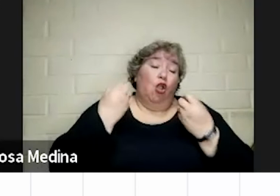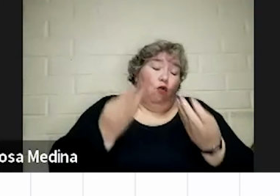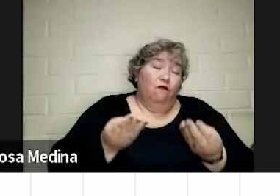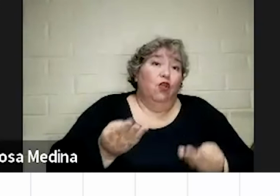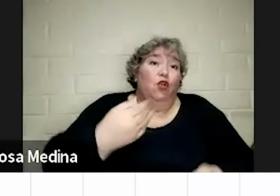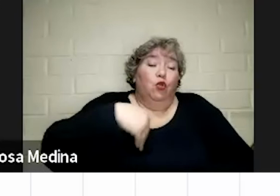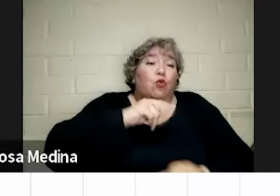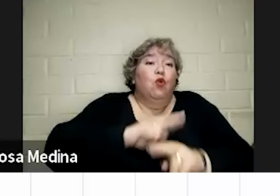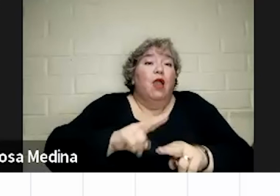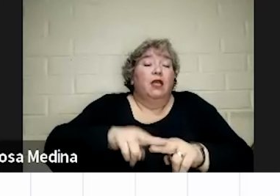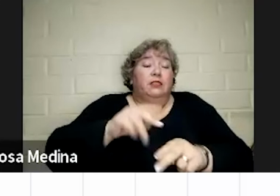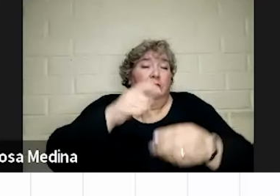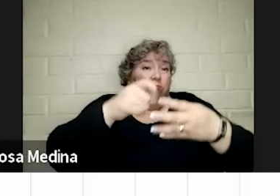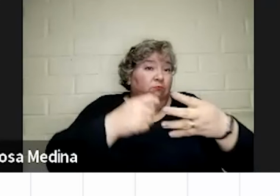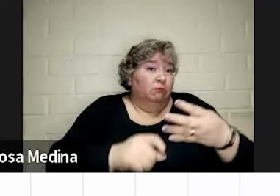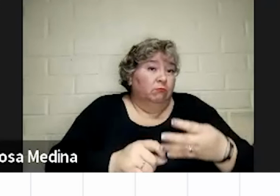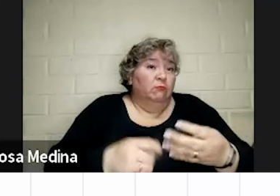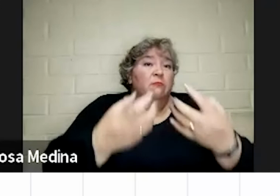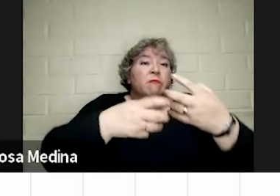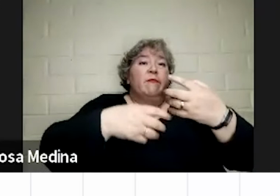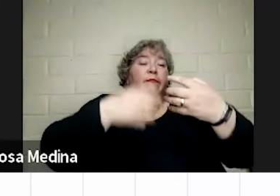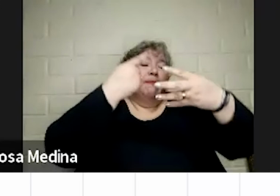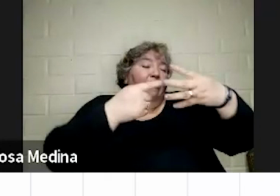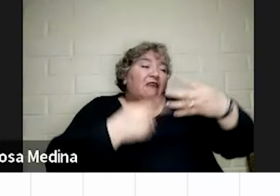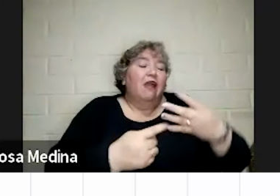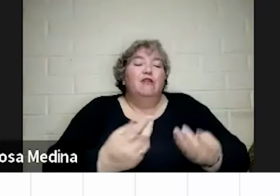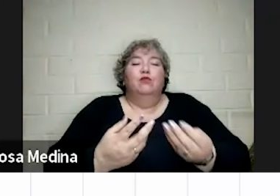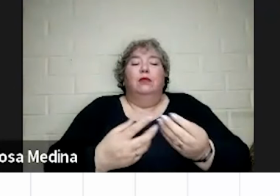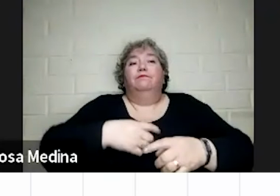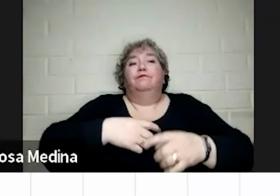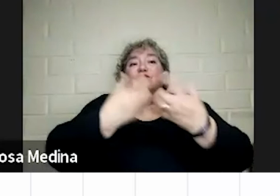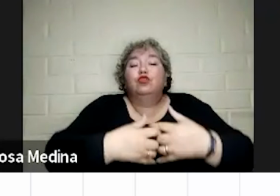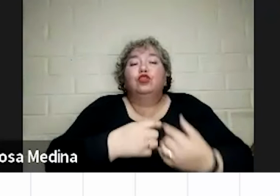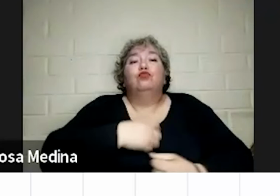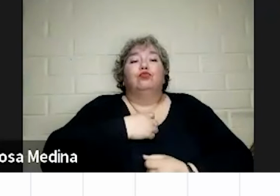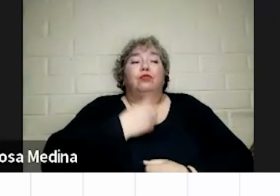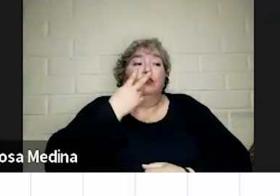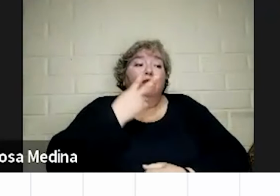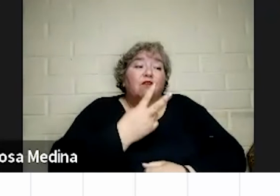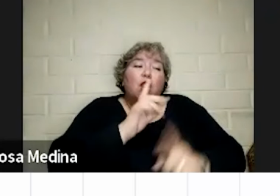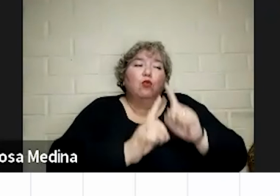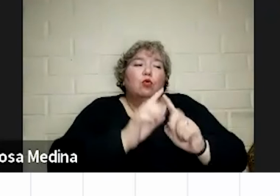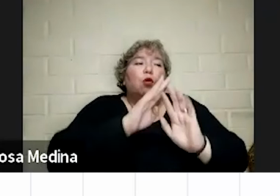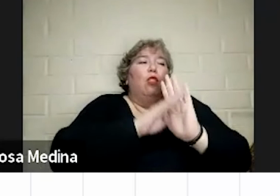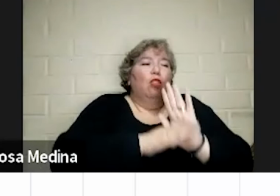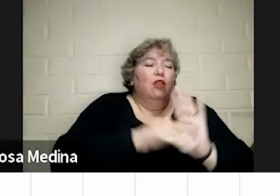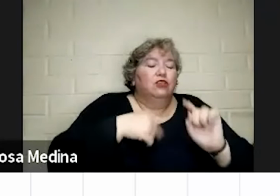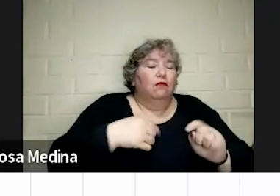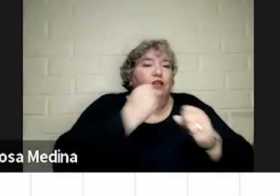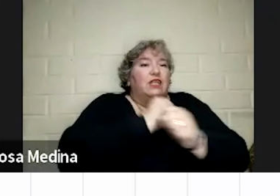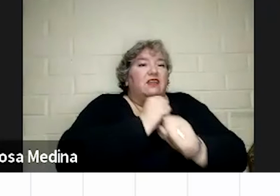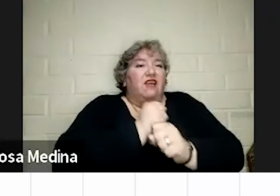profesor? Se evalúa las funciones ejecutivas. Si tengo un niño o algunos niños que están descendidos, voy a trabajar las funciones ejecutivas. ¿Para